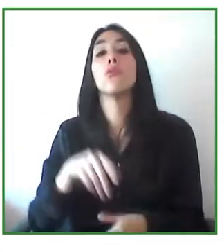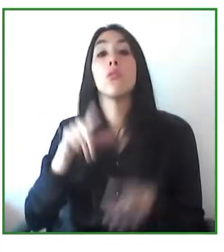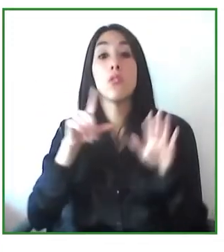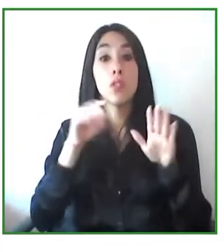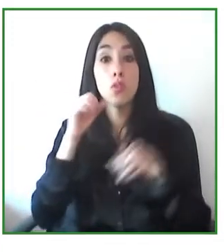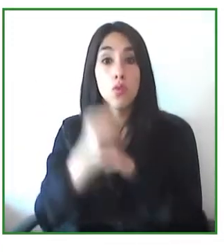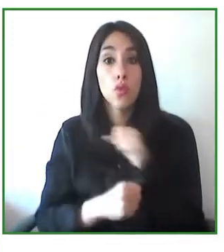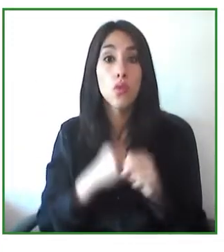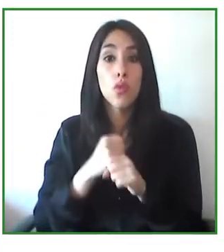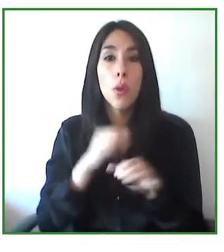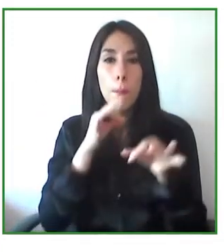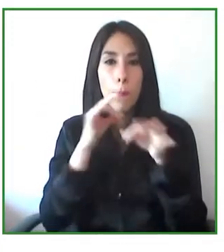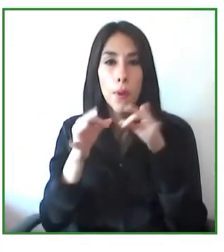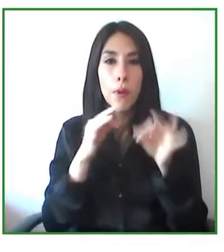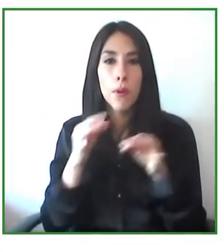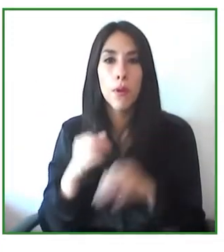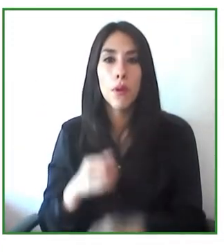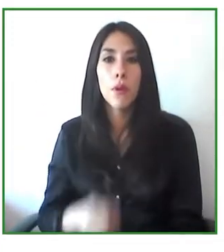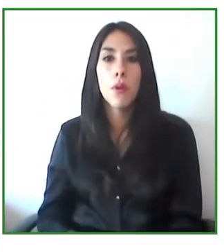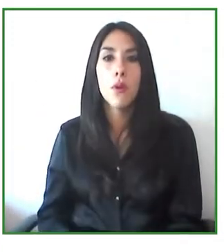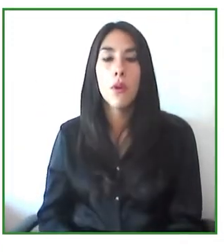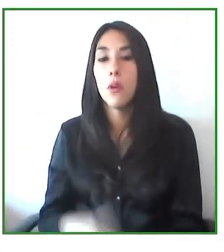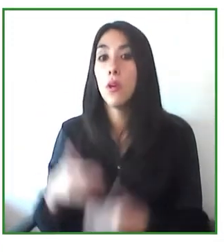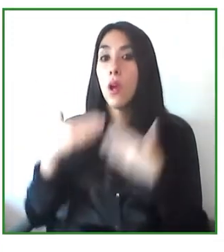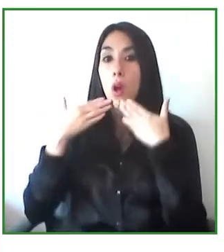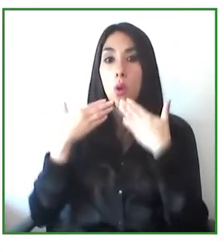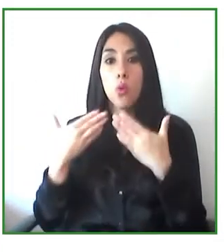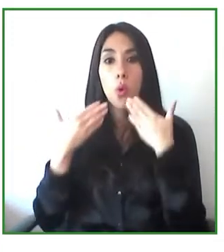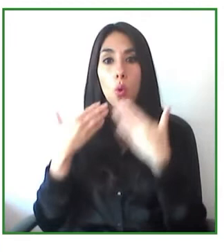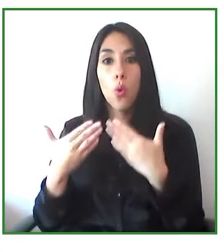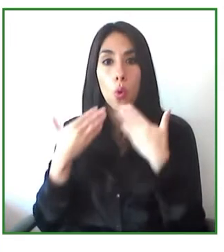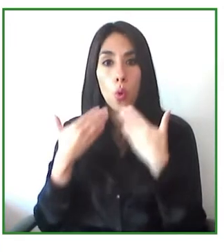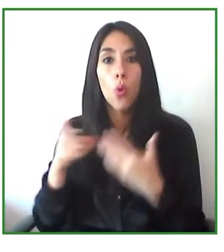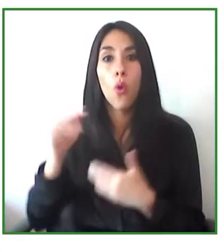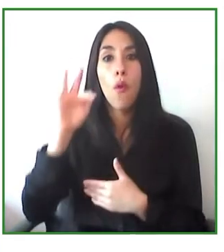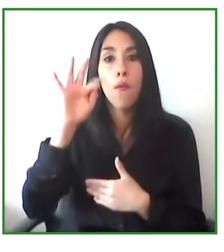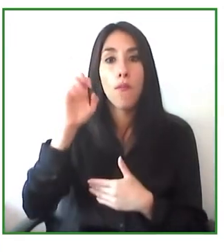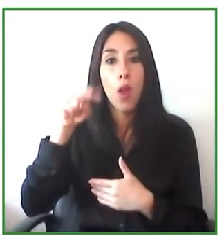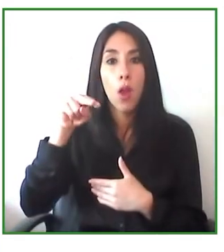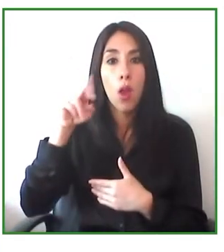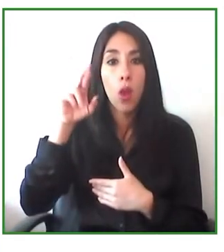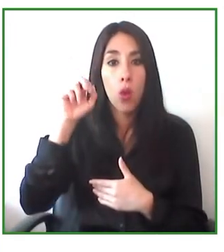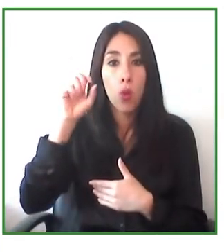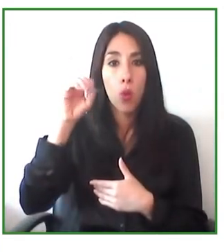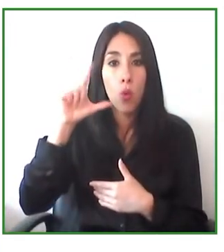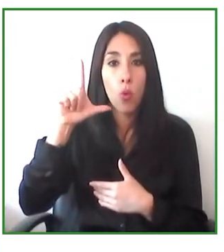gracias a FENASCOL, hoy la comunidad sorda tiene unos derechos y unos beneficios.